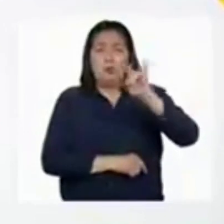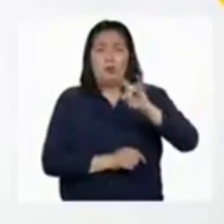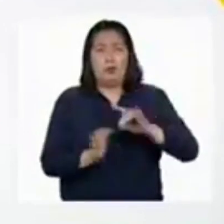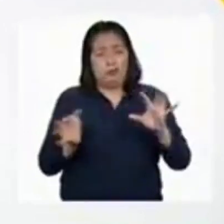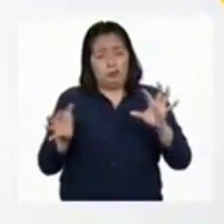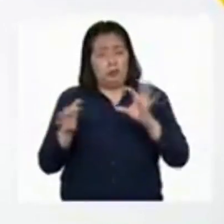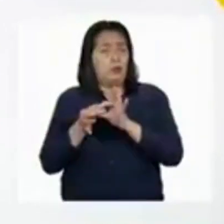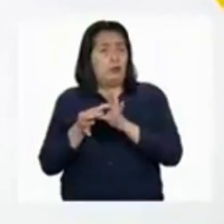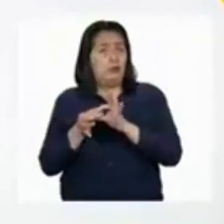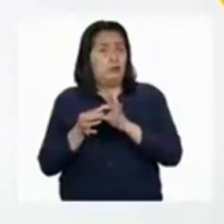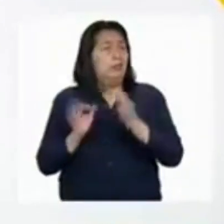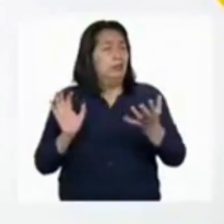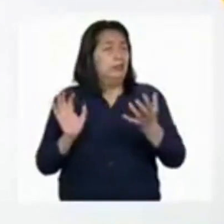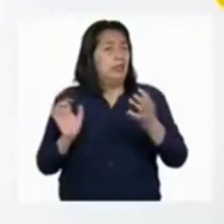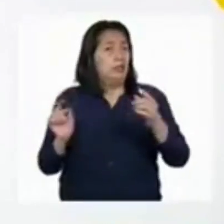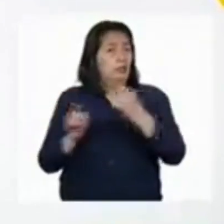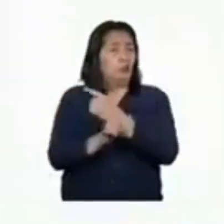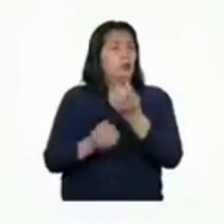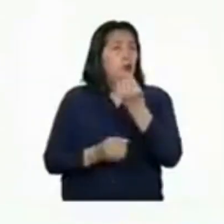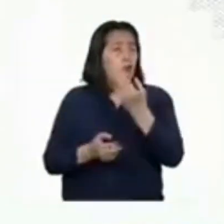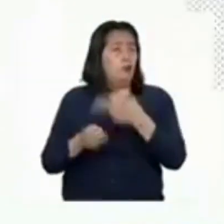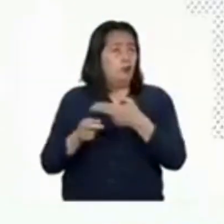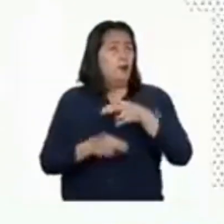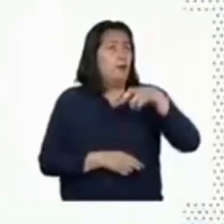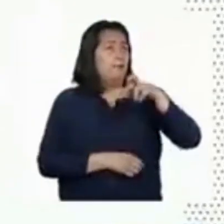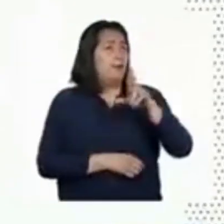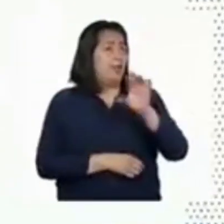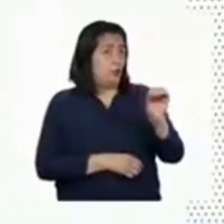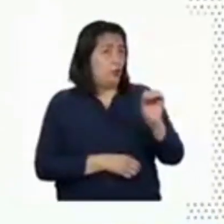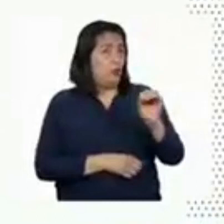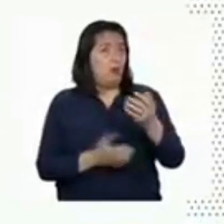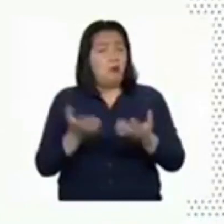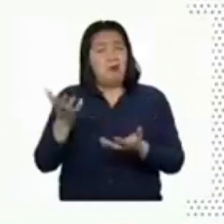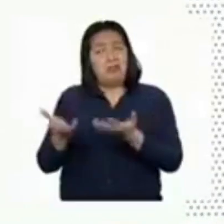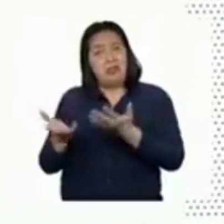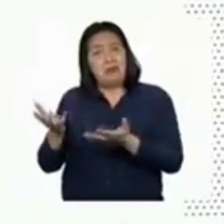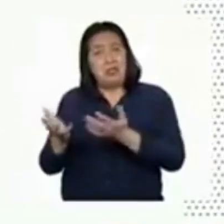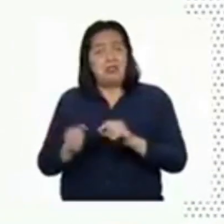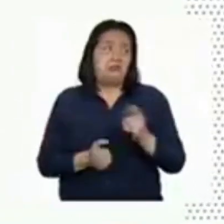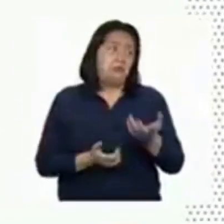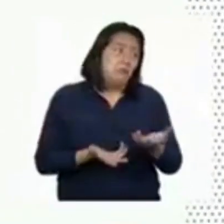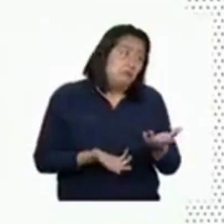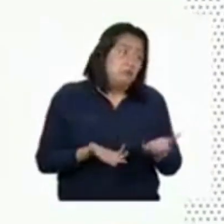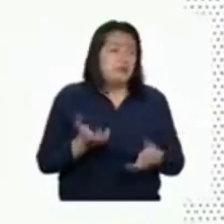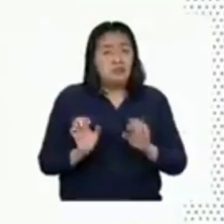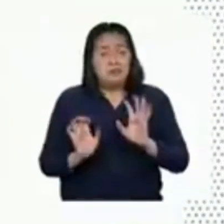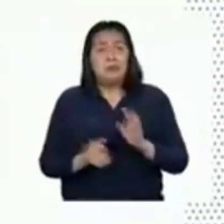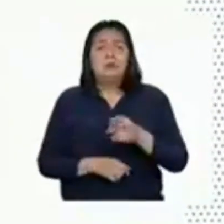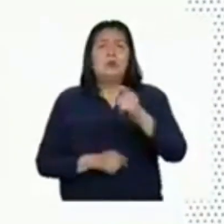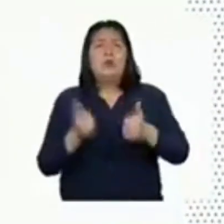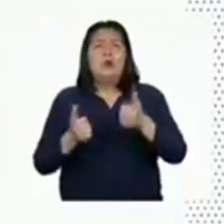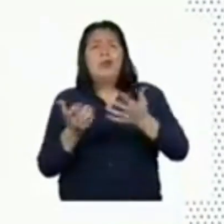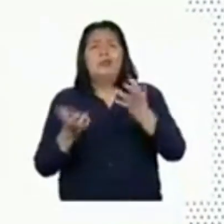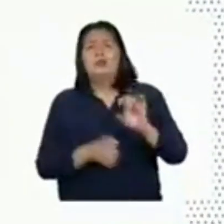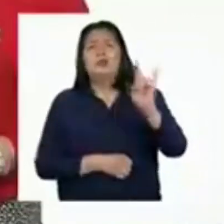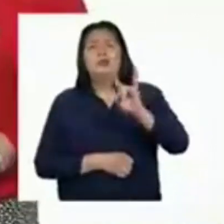un conector de contraste como pero, sin embargo, no obstante. ¿Cuál quisieras